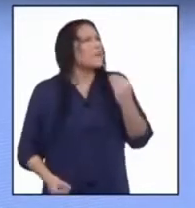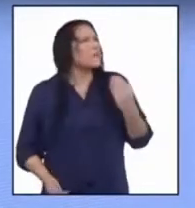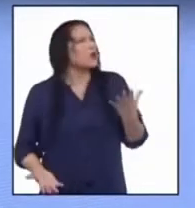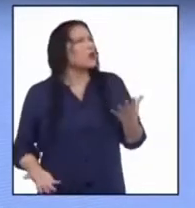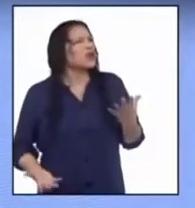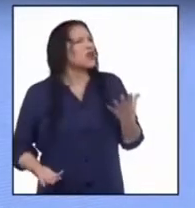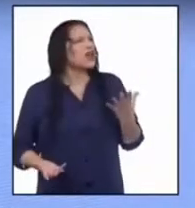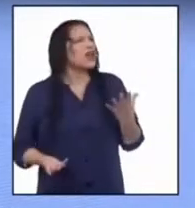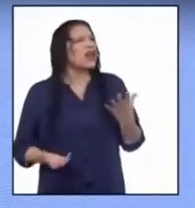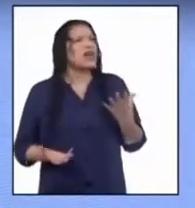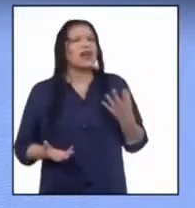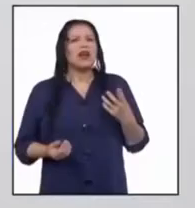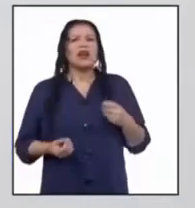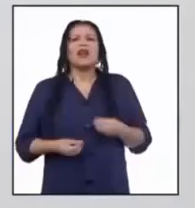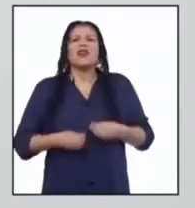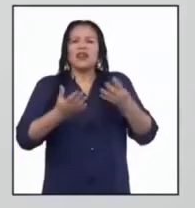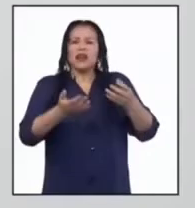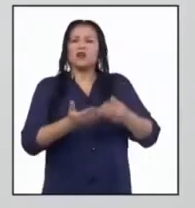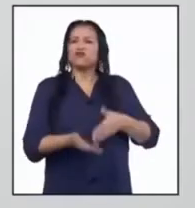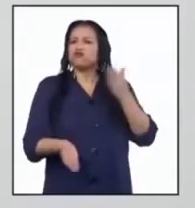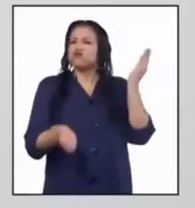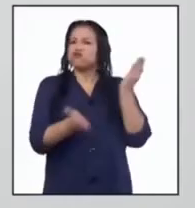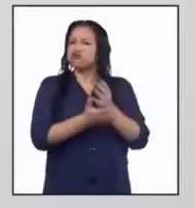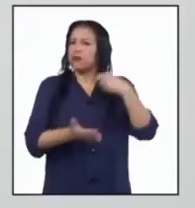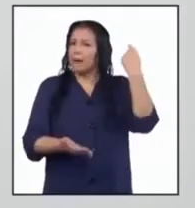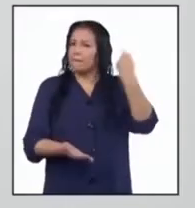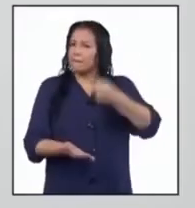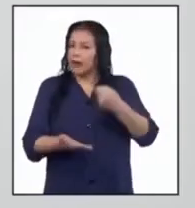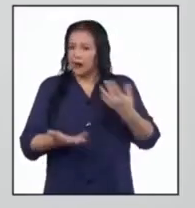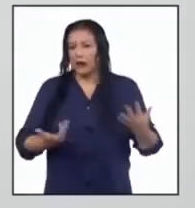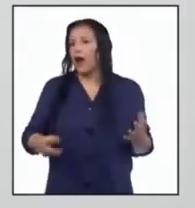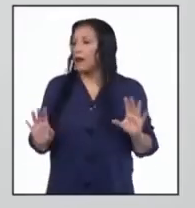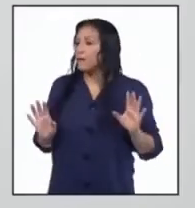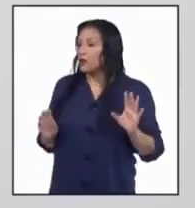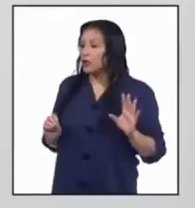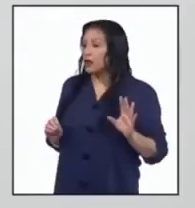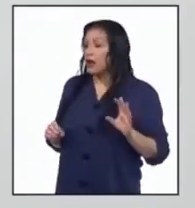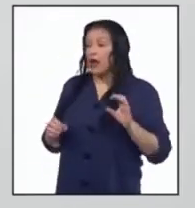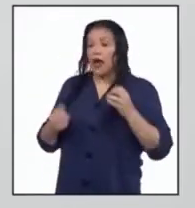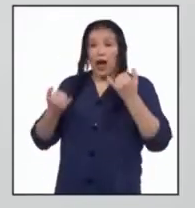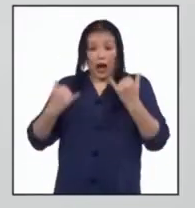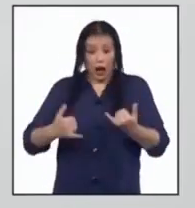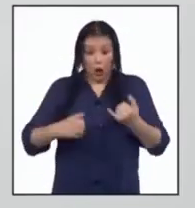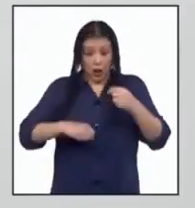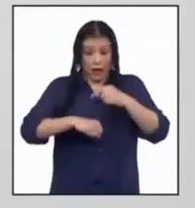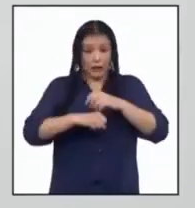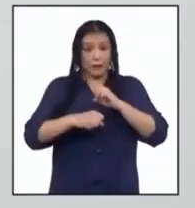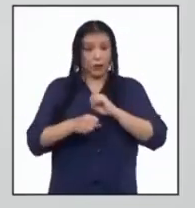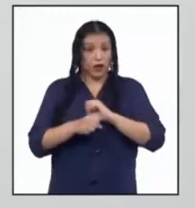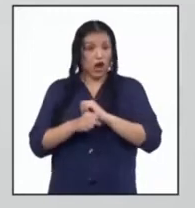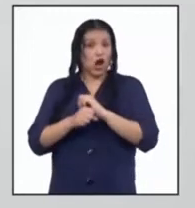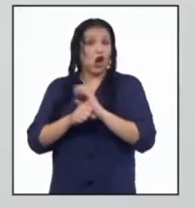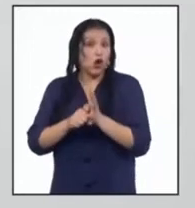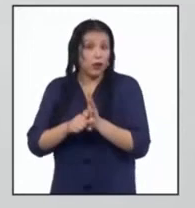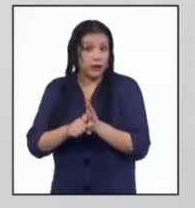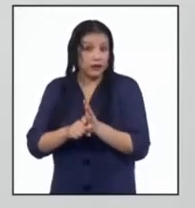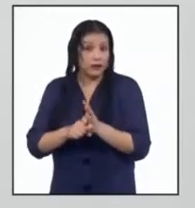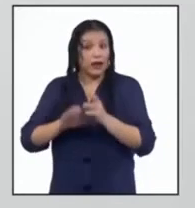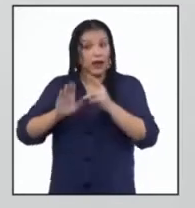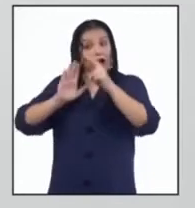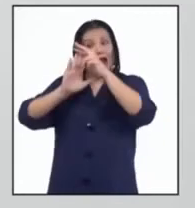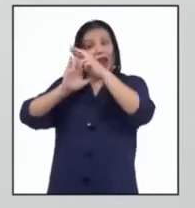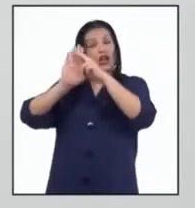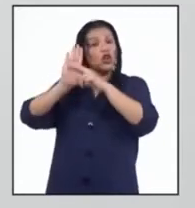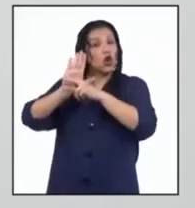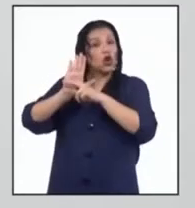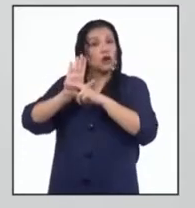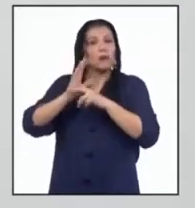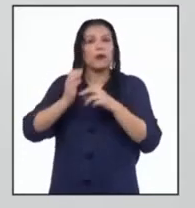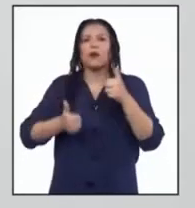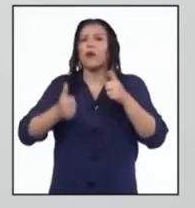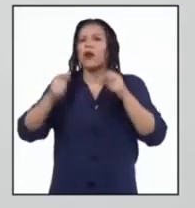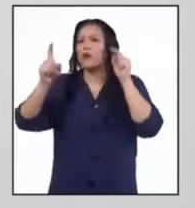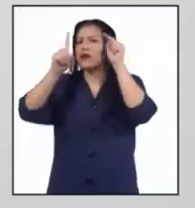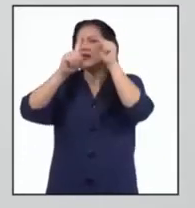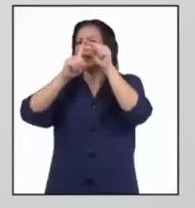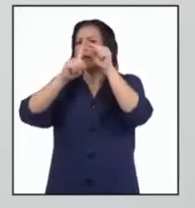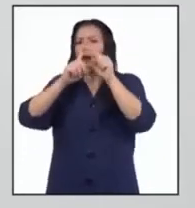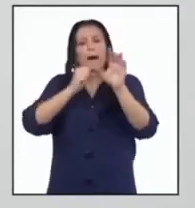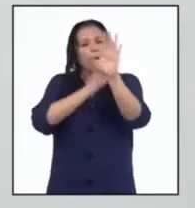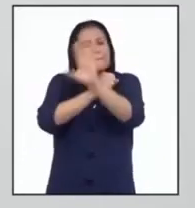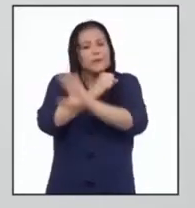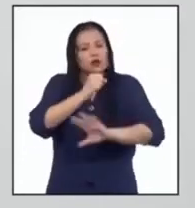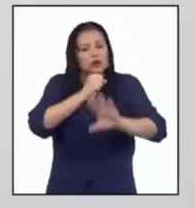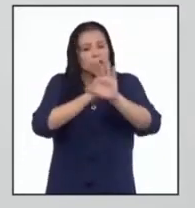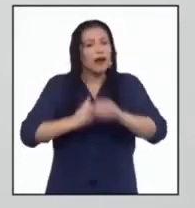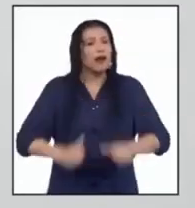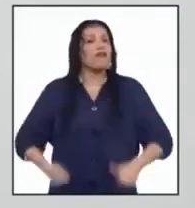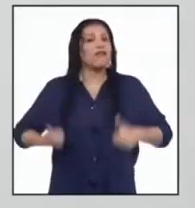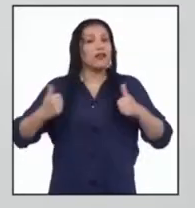dispuso la imposición de una multa? Porque en el caso de la COVID-19, la norma busca proteger la vida y